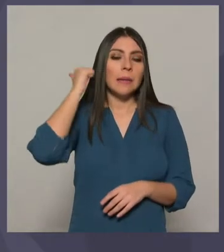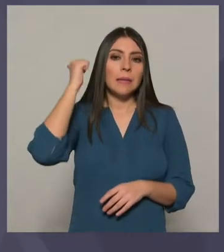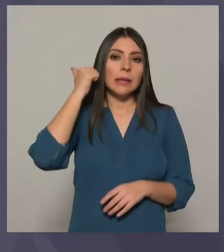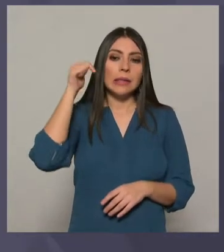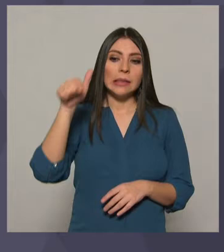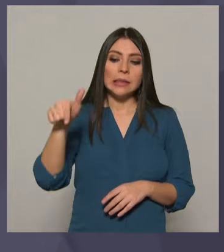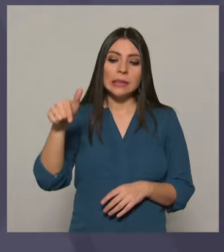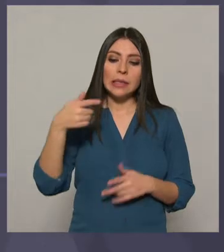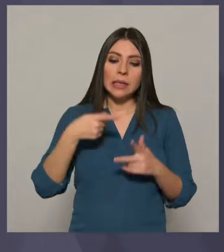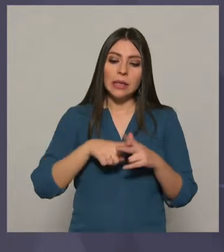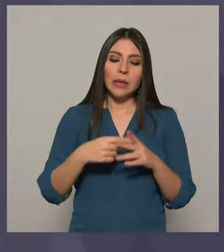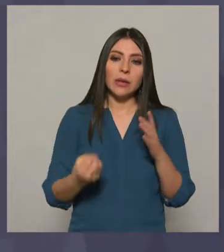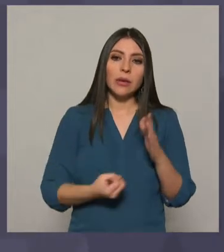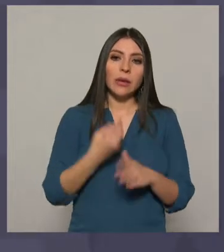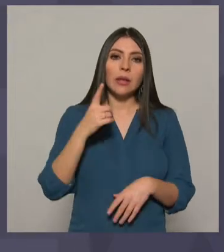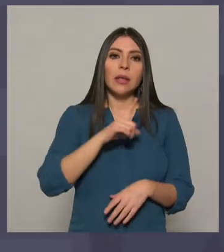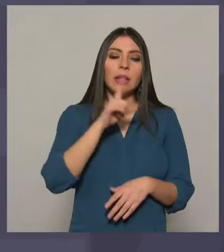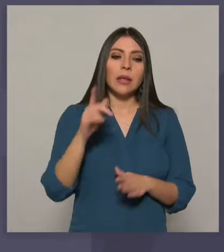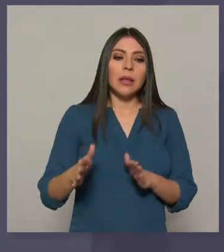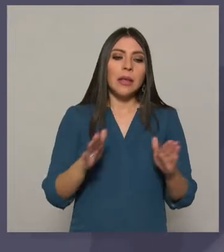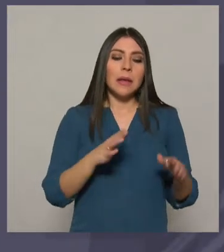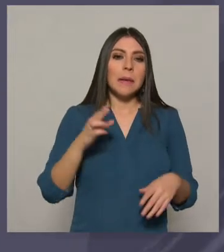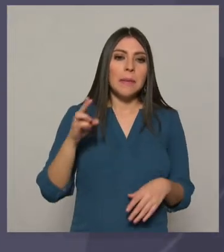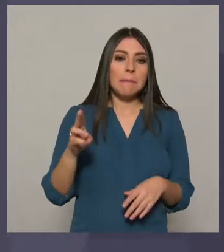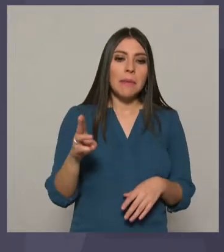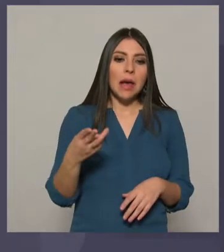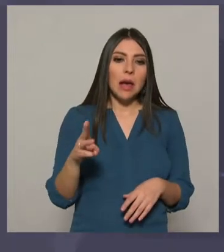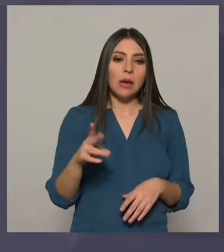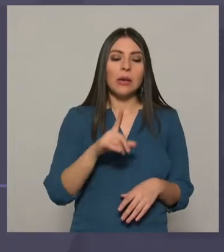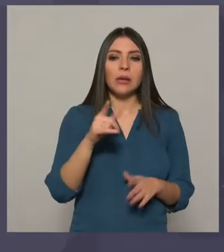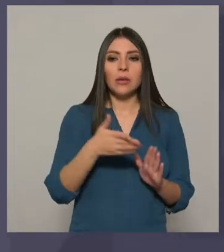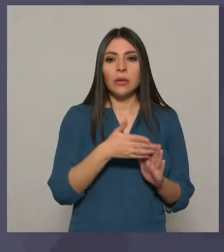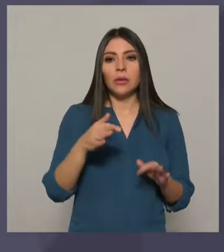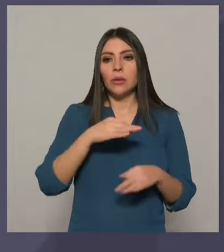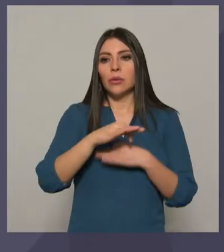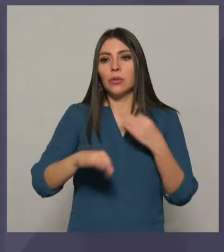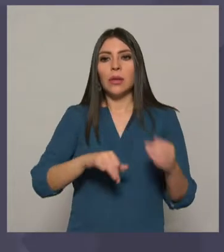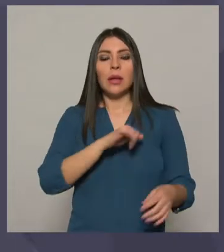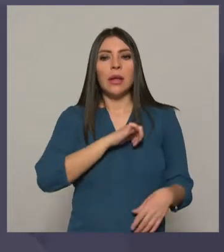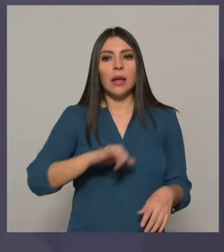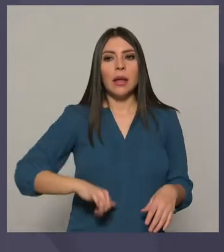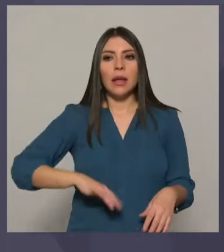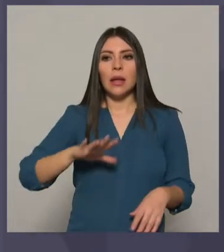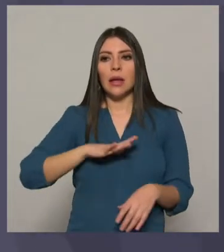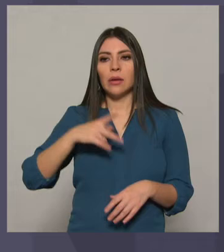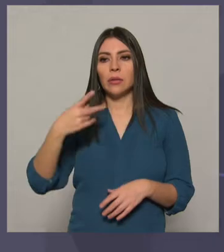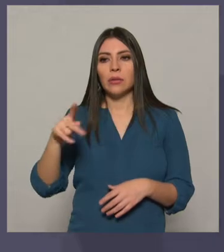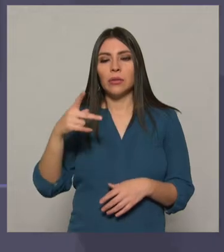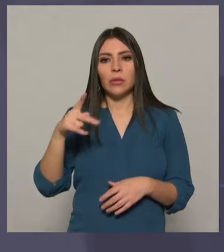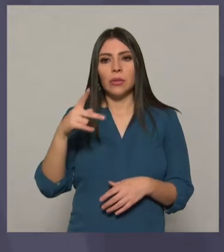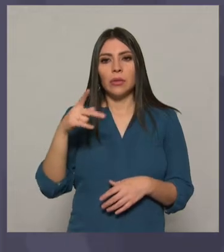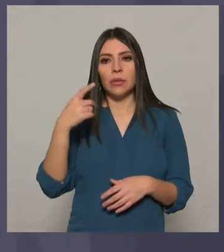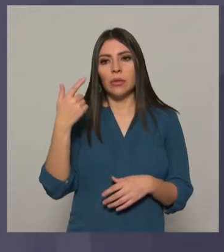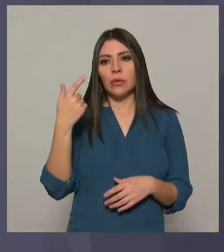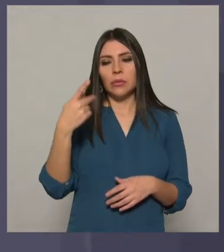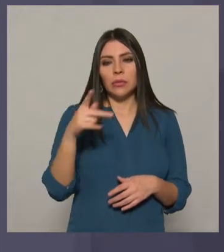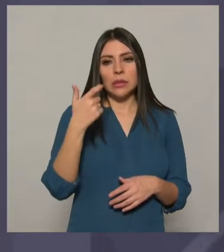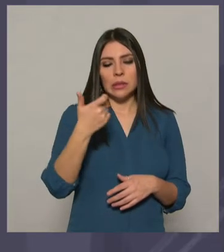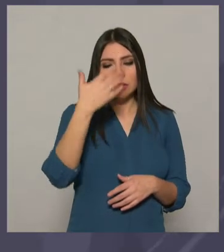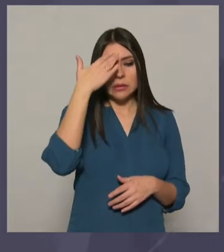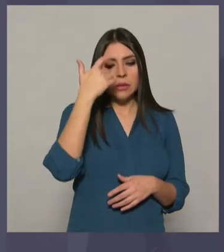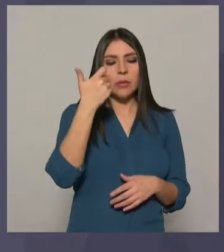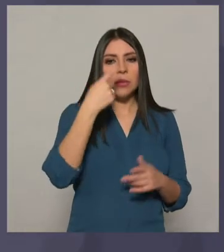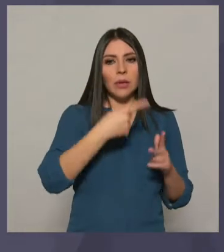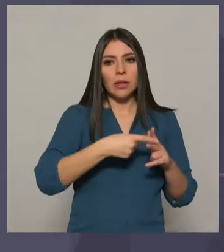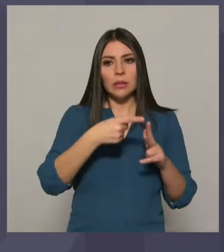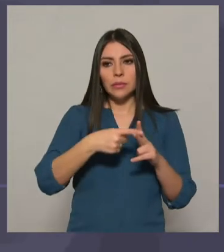nuevo modelo. A partir del mes de mayo ya prácticamente todas las alcaldías tenían aperturadas sus cuentas. Sin embargo, todavía existen